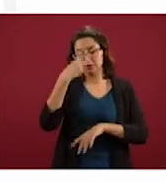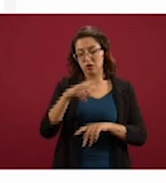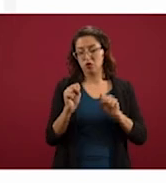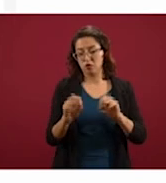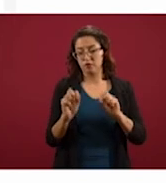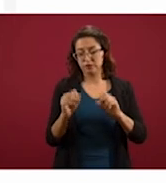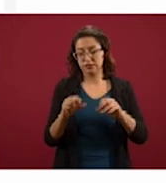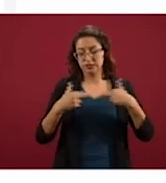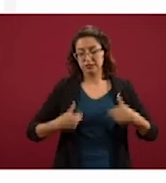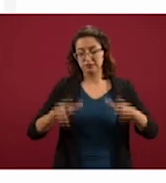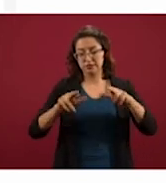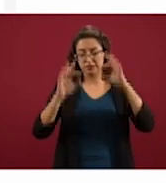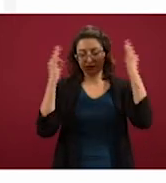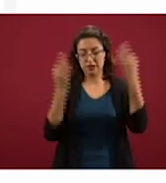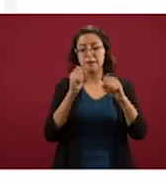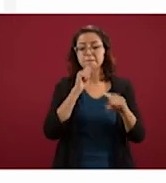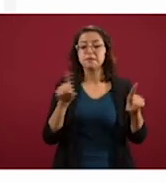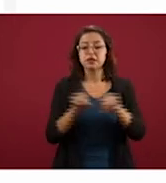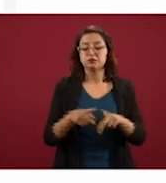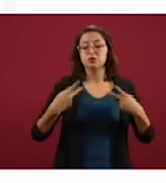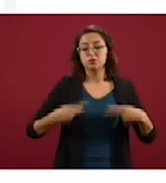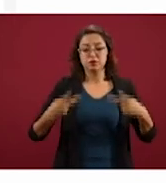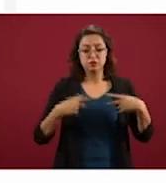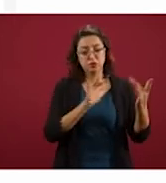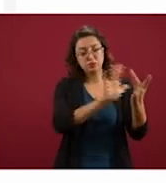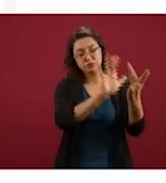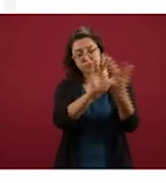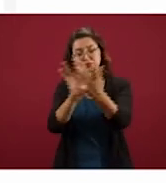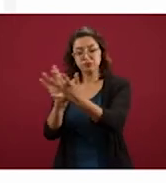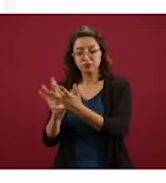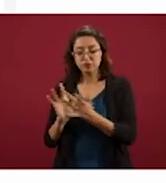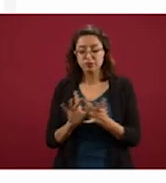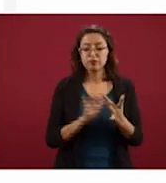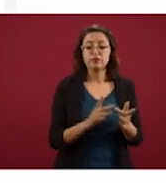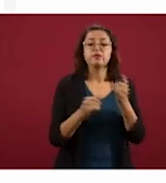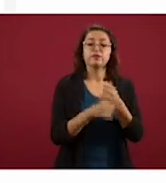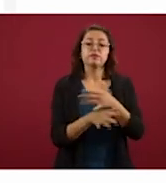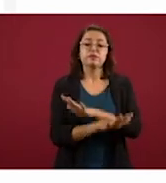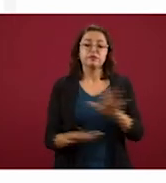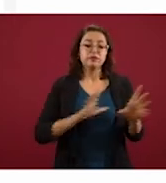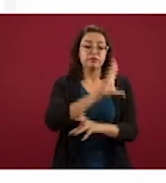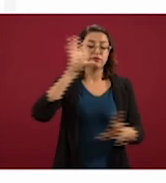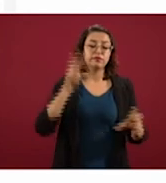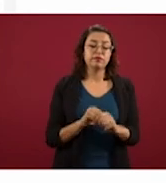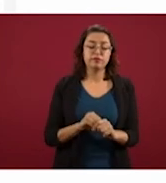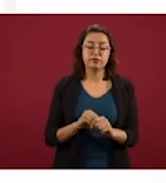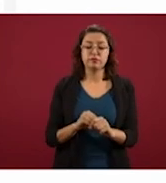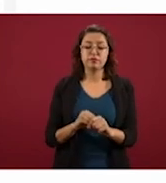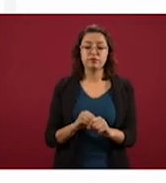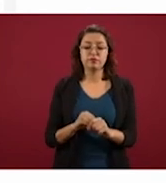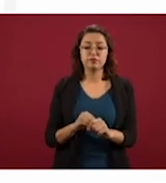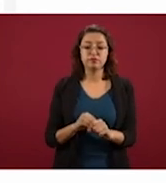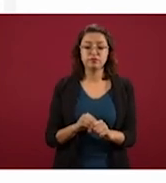aparte de una comunicación directa con todos los jugadores y constatación de la información a través